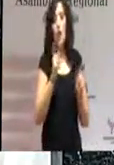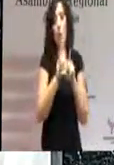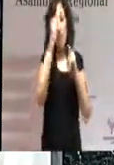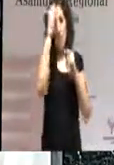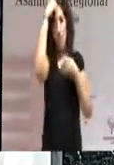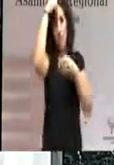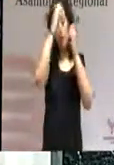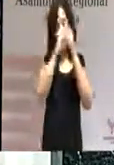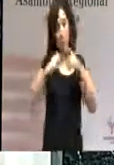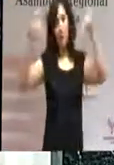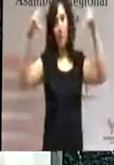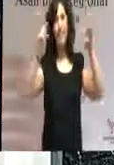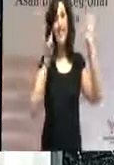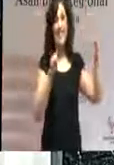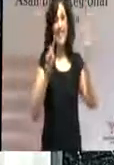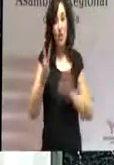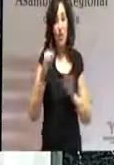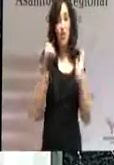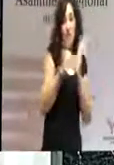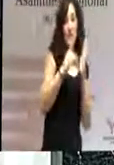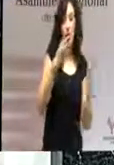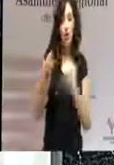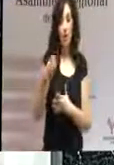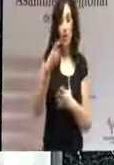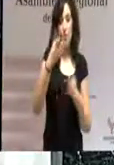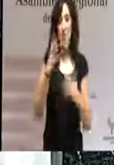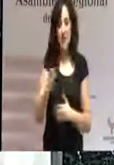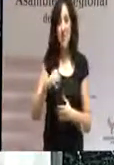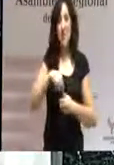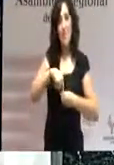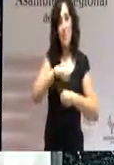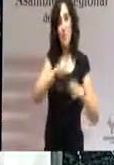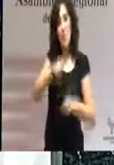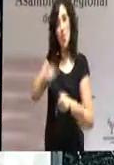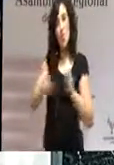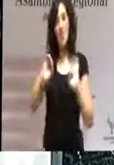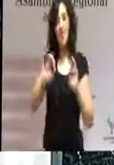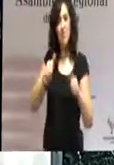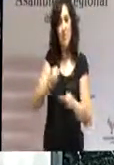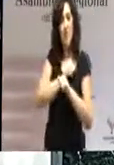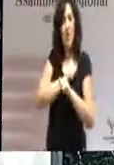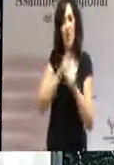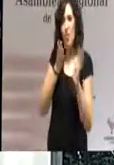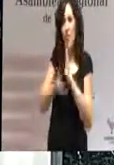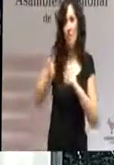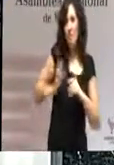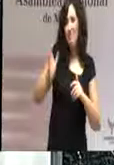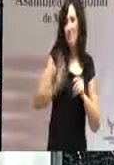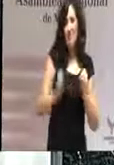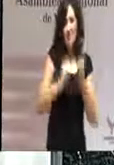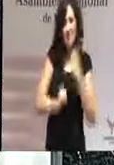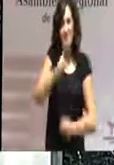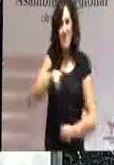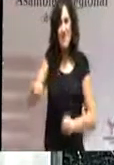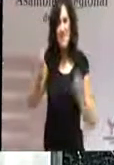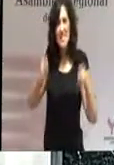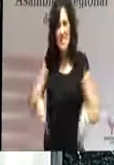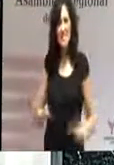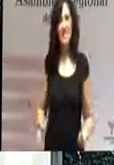los 62.840 murcianos parados que no perciben ningún tipo de prestación. Casi